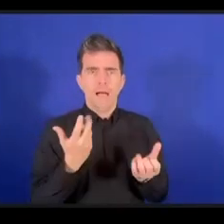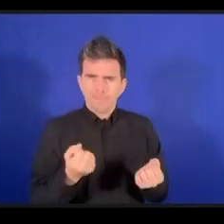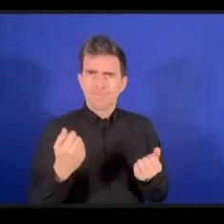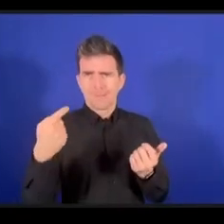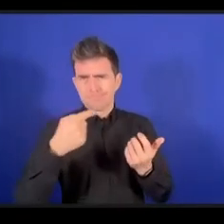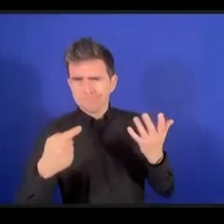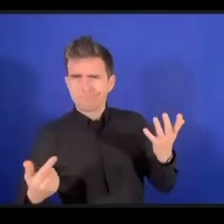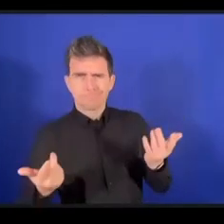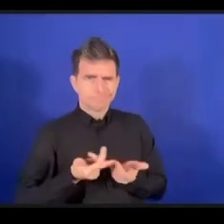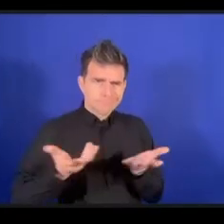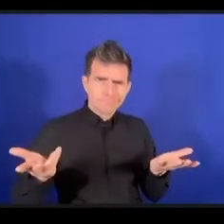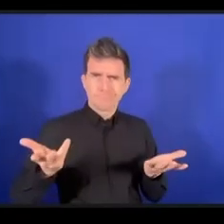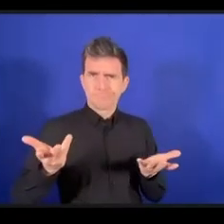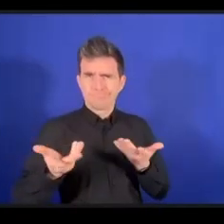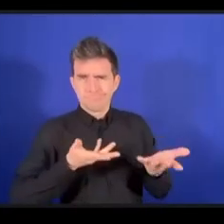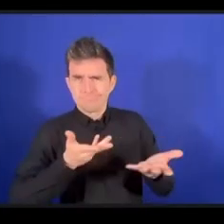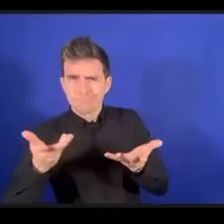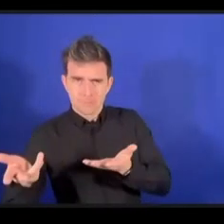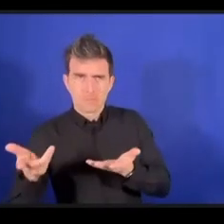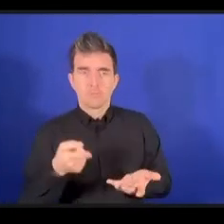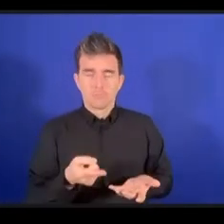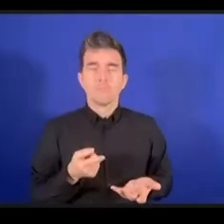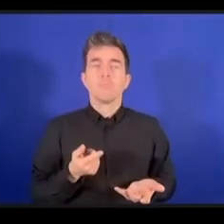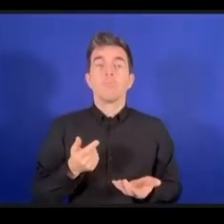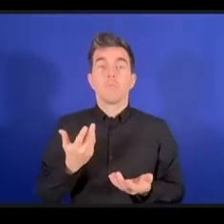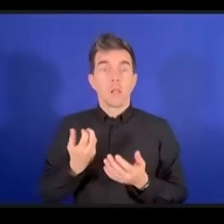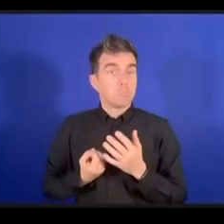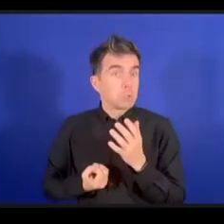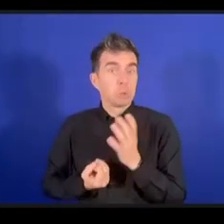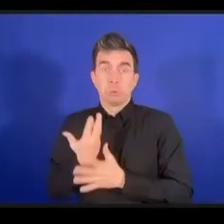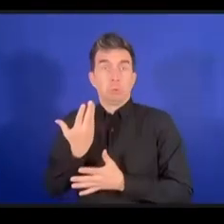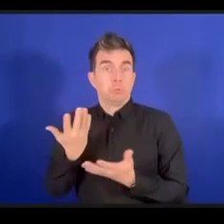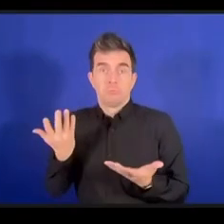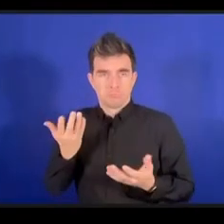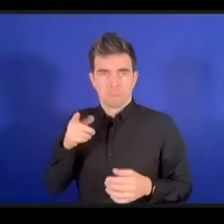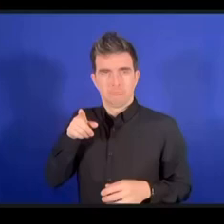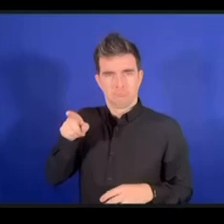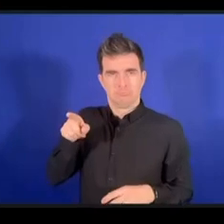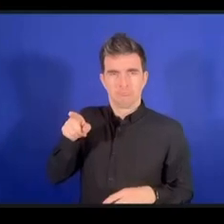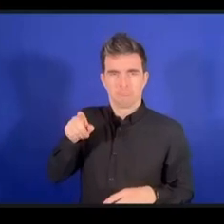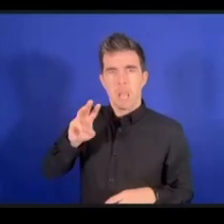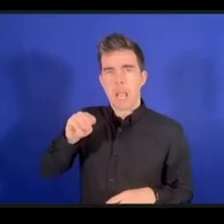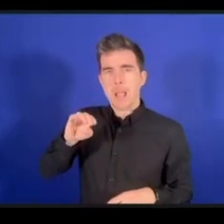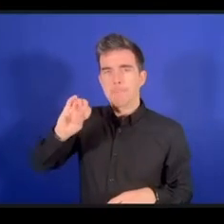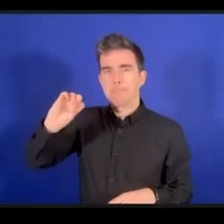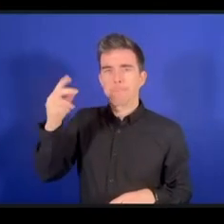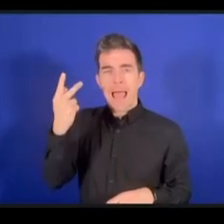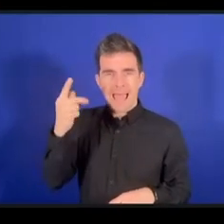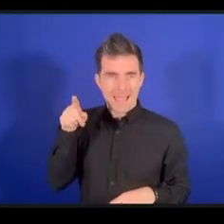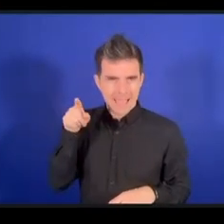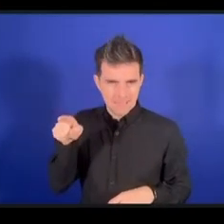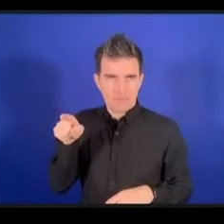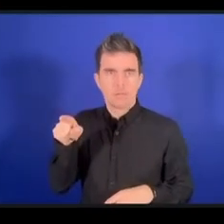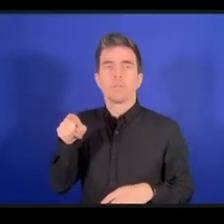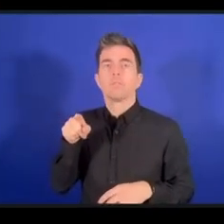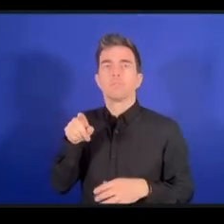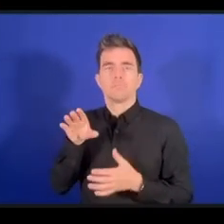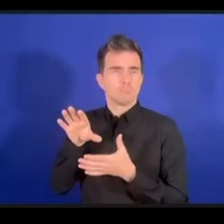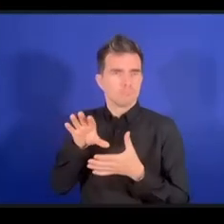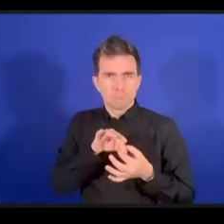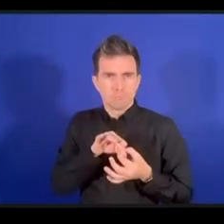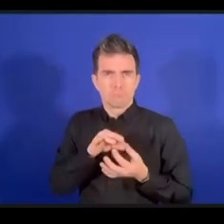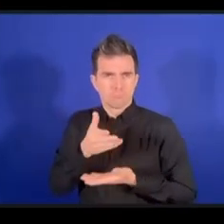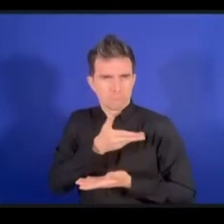pido si hay manera de colaborar con otras coaliciones y Y si eso ese trabajo en conjunto nos permitir avanzar